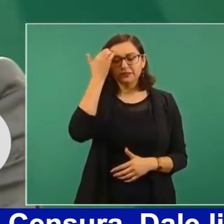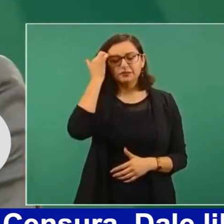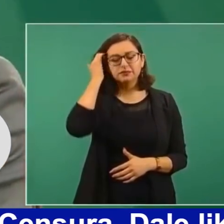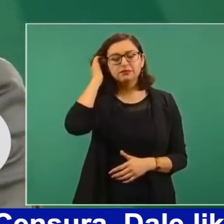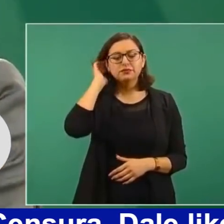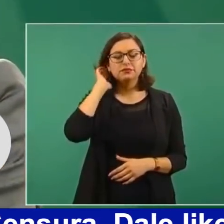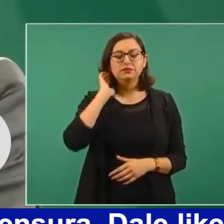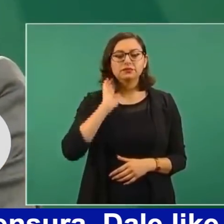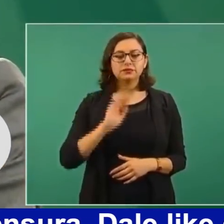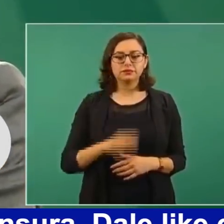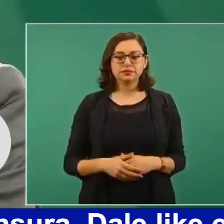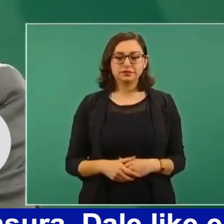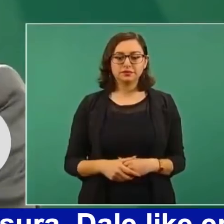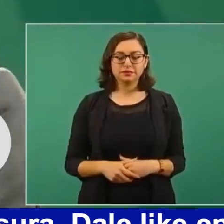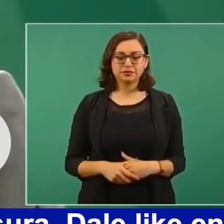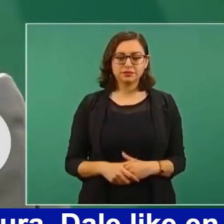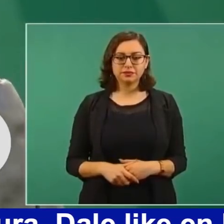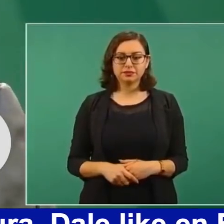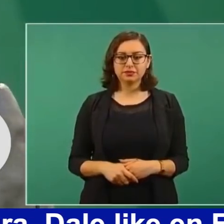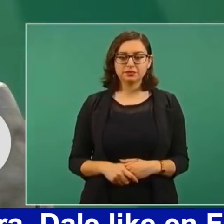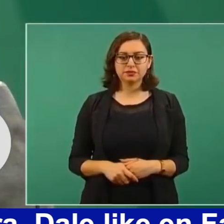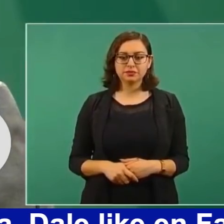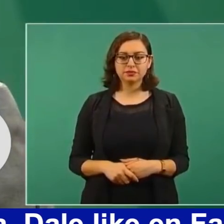Tenemos la obligación